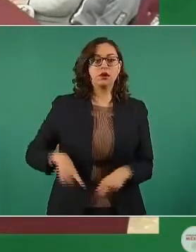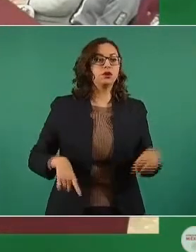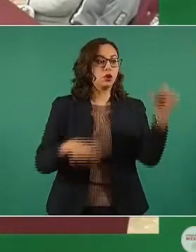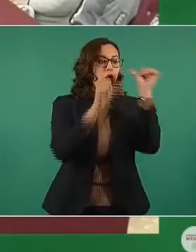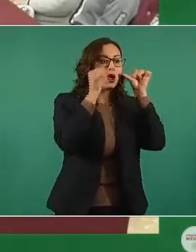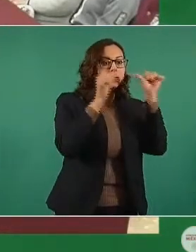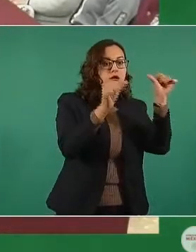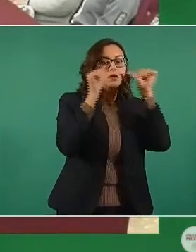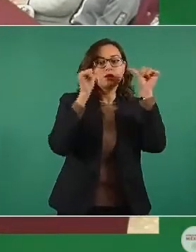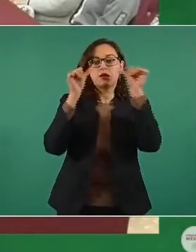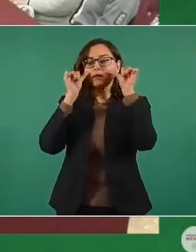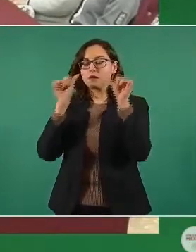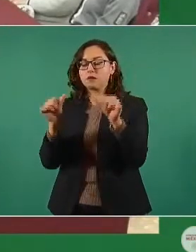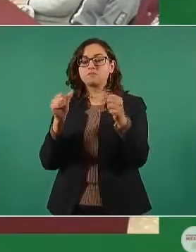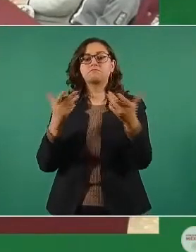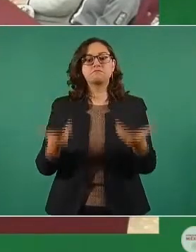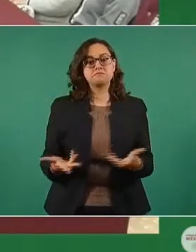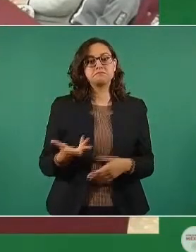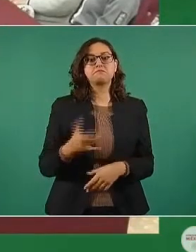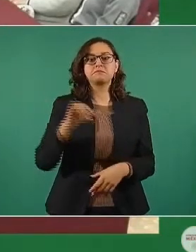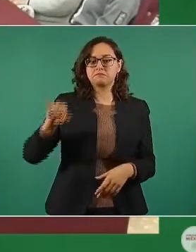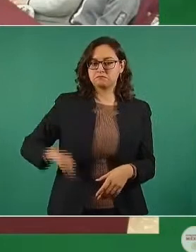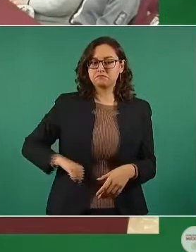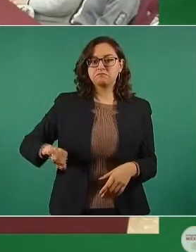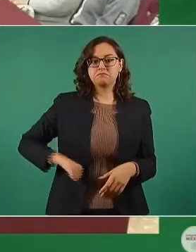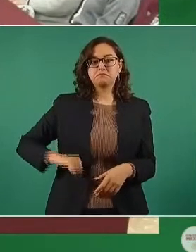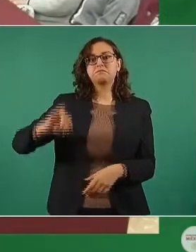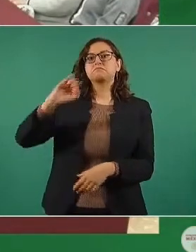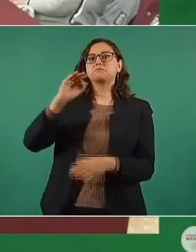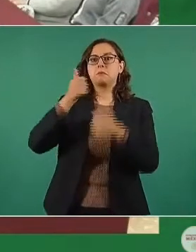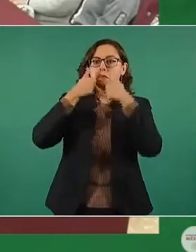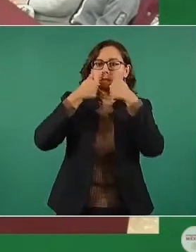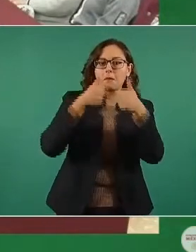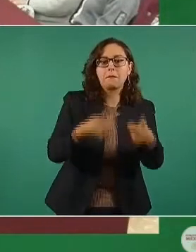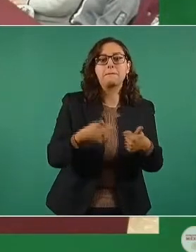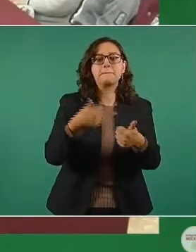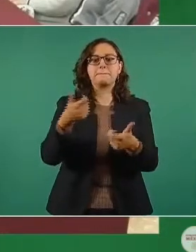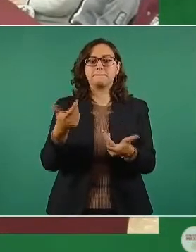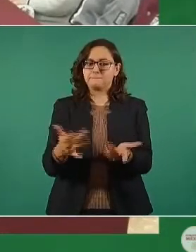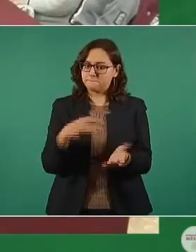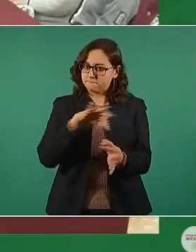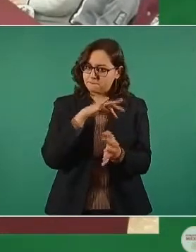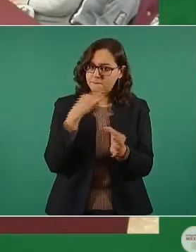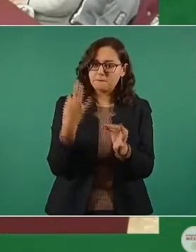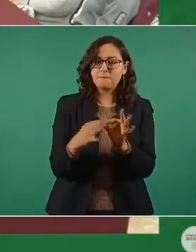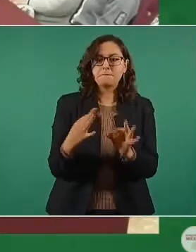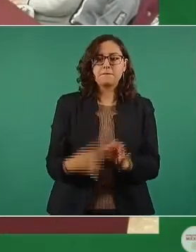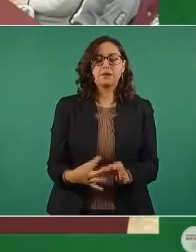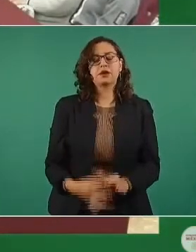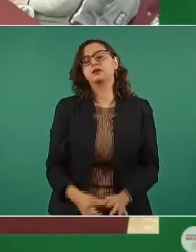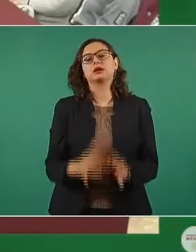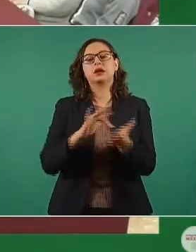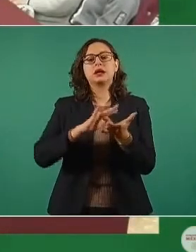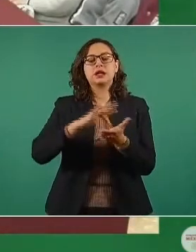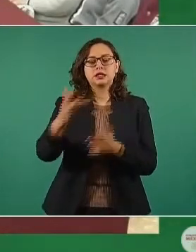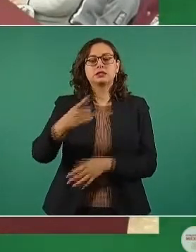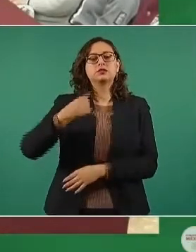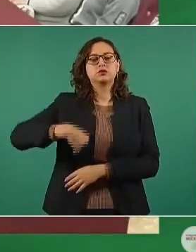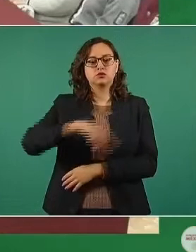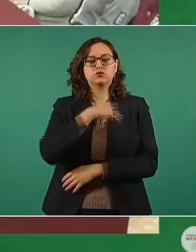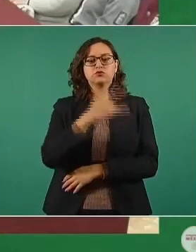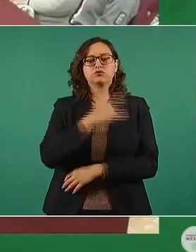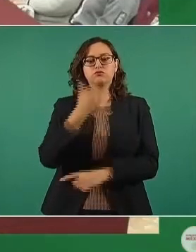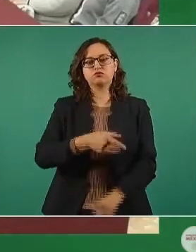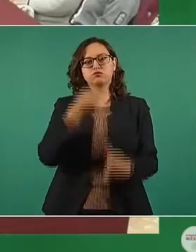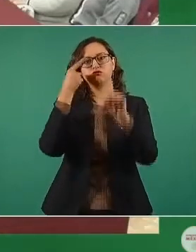Le agradecemos mucho el interés que pone nuestro estado, presidente. Aquí estamos cumpliendo y estamos claros de los